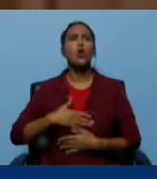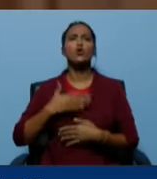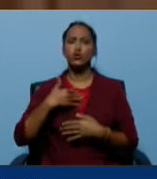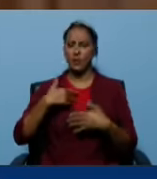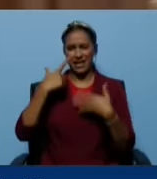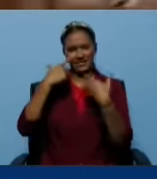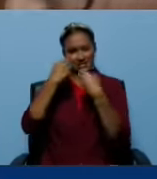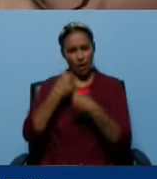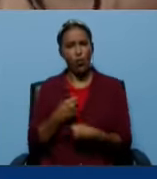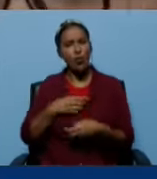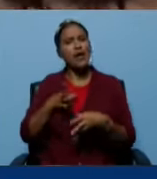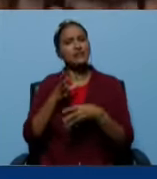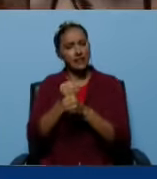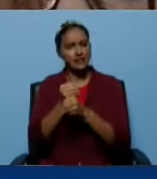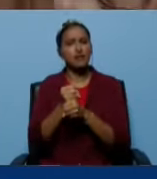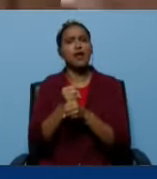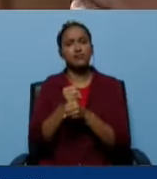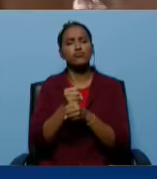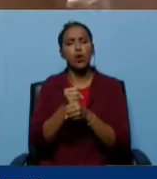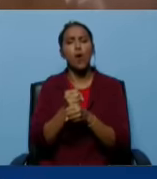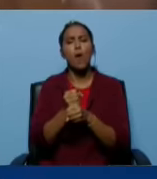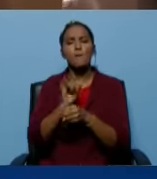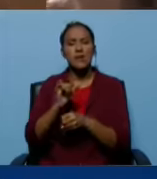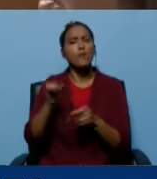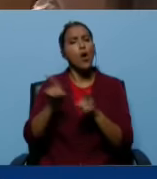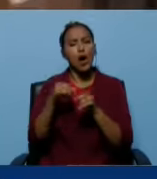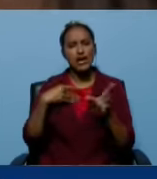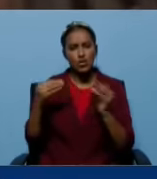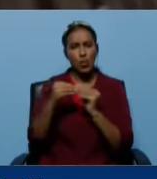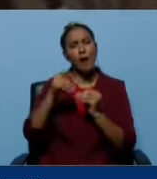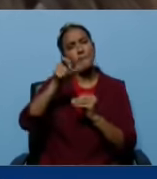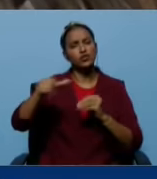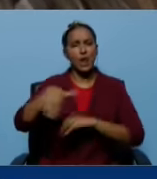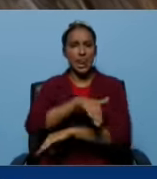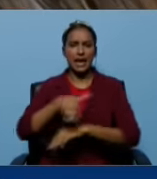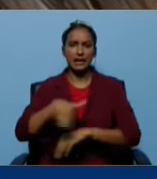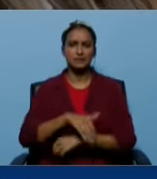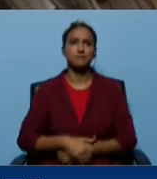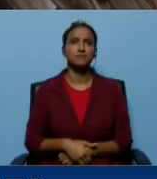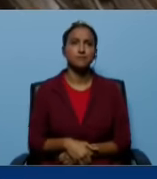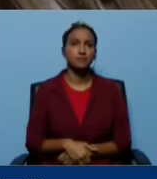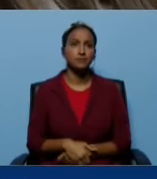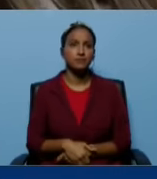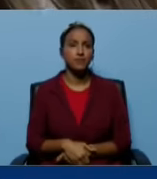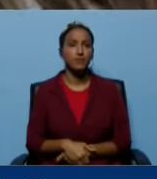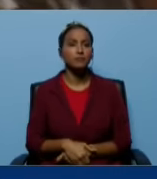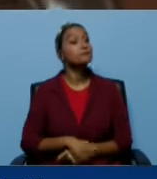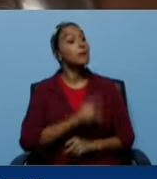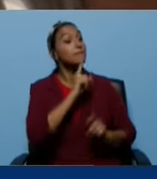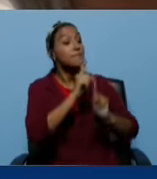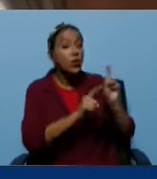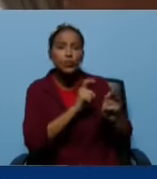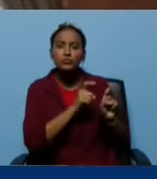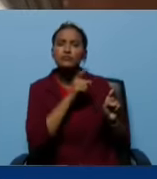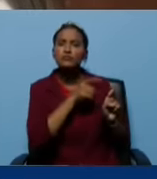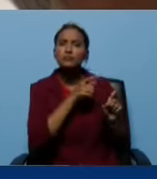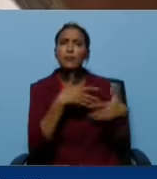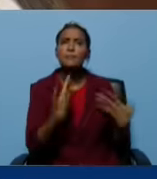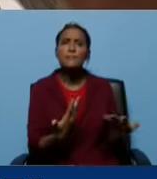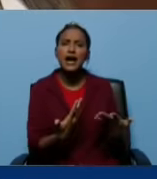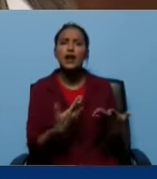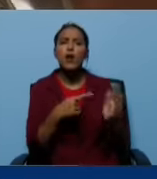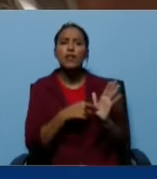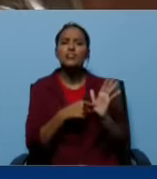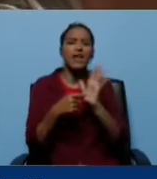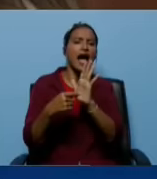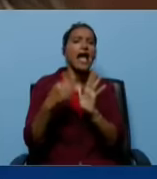sentimiento que está en la calle. Ministro, usted decía que con esta sentencia también se ratifica la institucionalidad del Estado venezolano, pero también un ejemplo para el mundo para